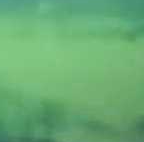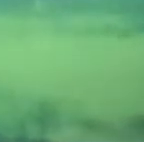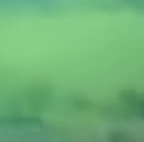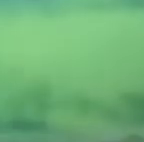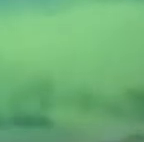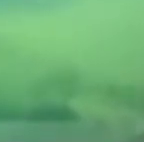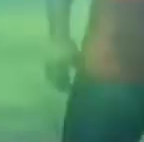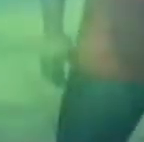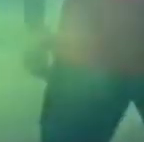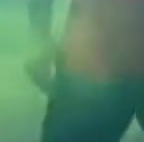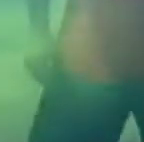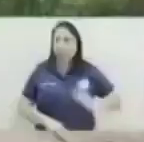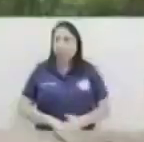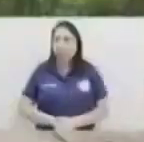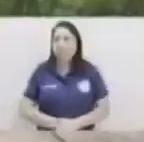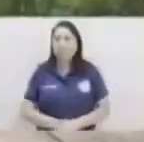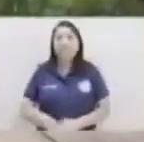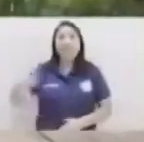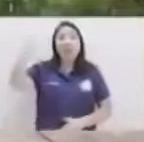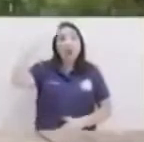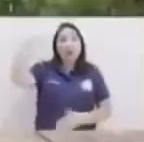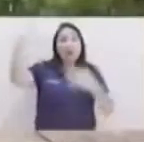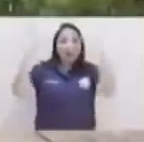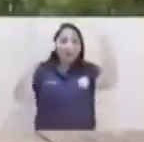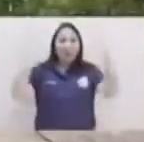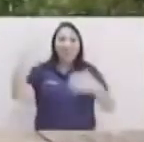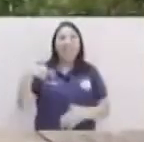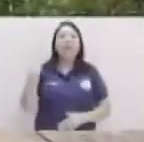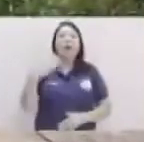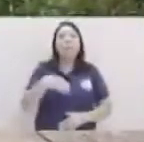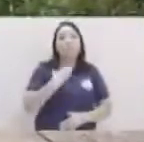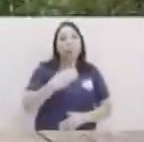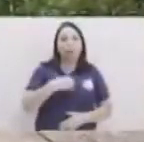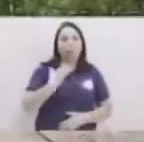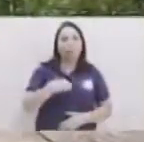Educación física. Saludos